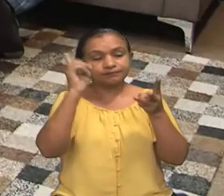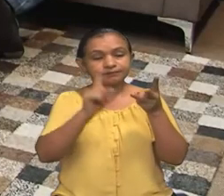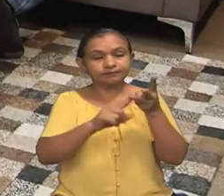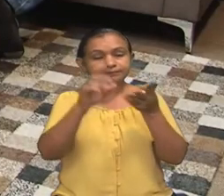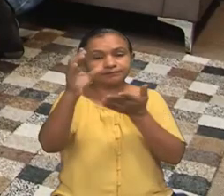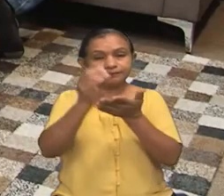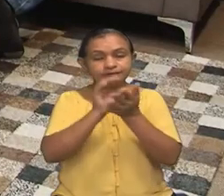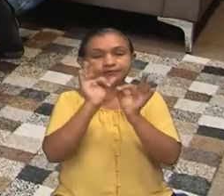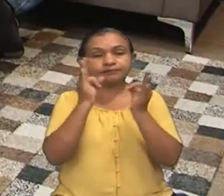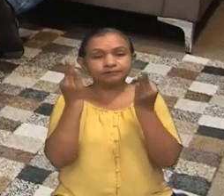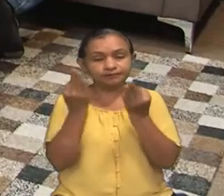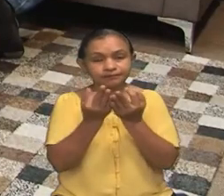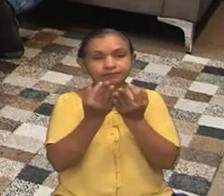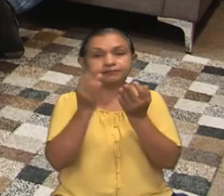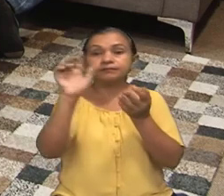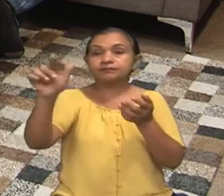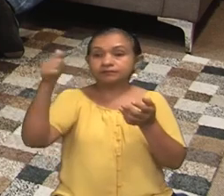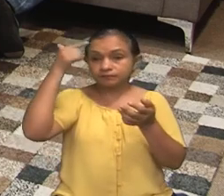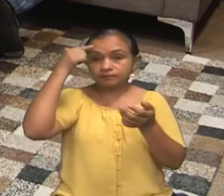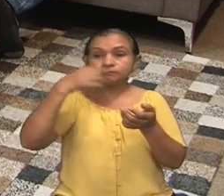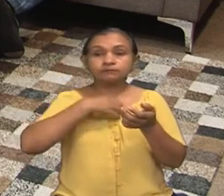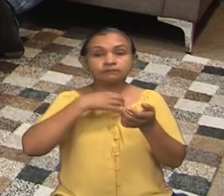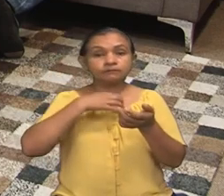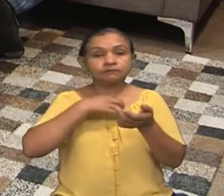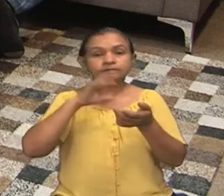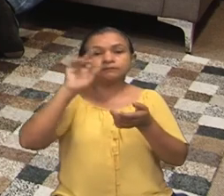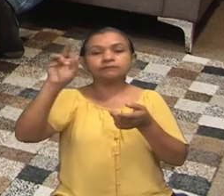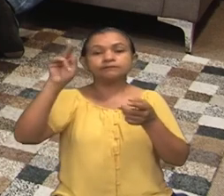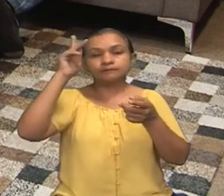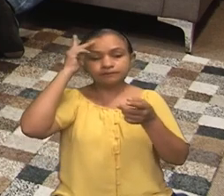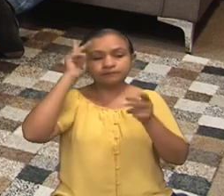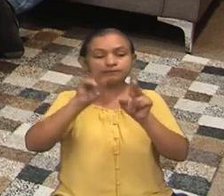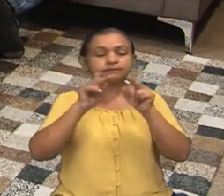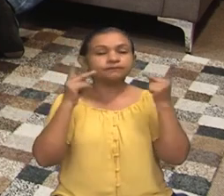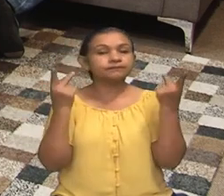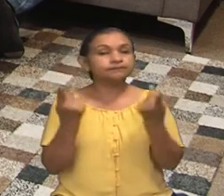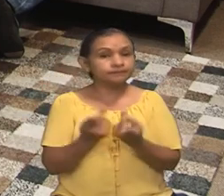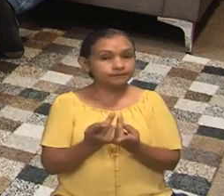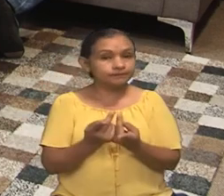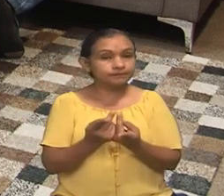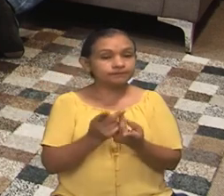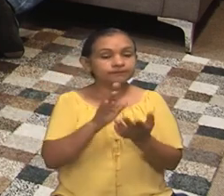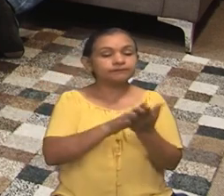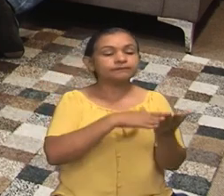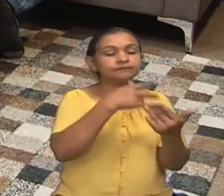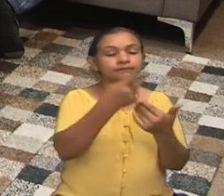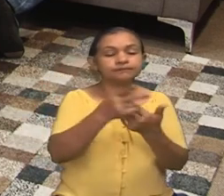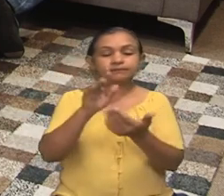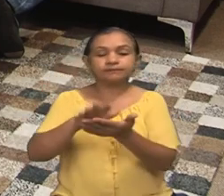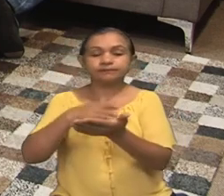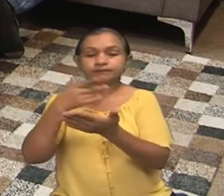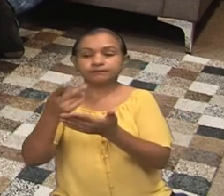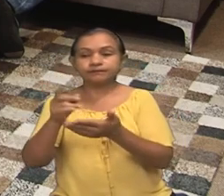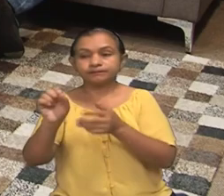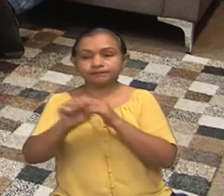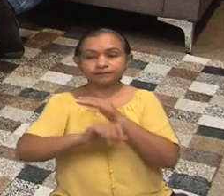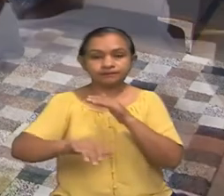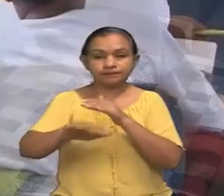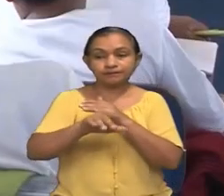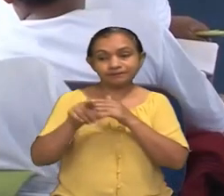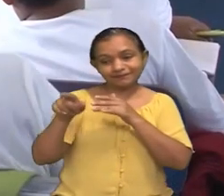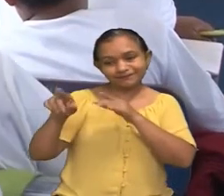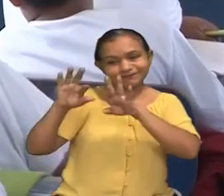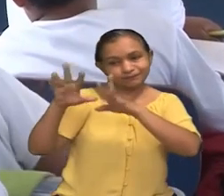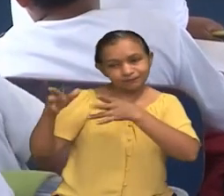Código de Familia, nuestro gobierno la ha traducido a políticas y programas sociales. Okay. Que Carol posteriormente va a compartir